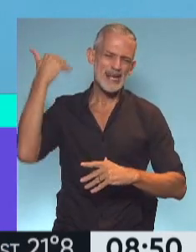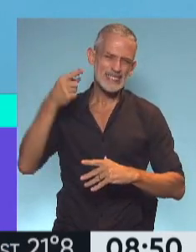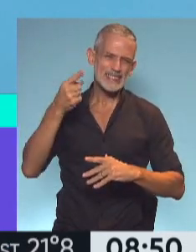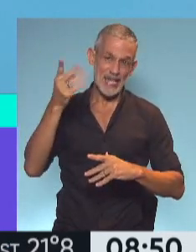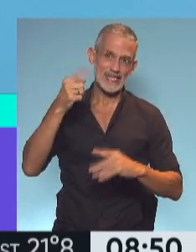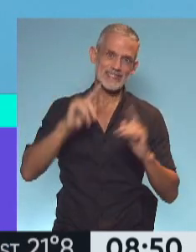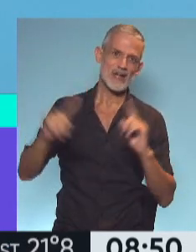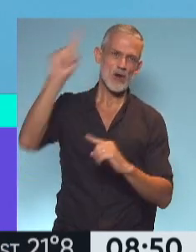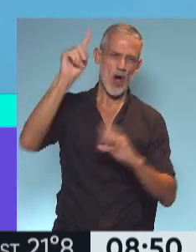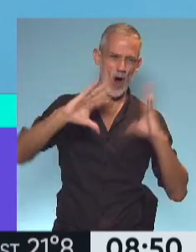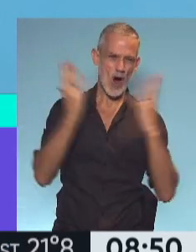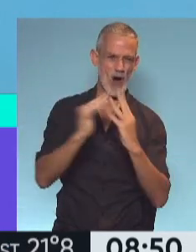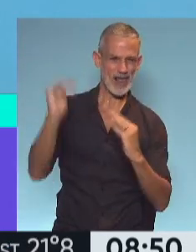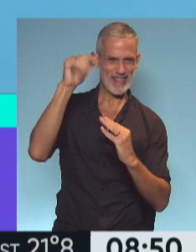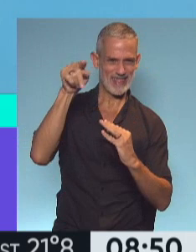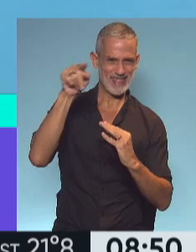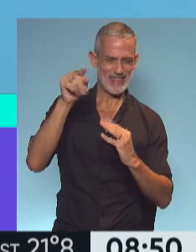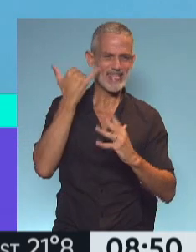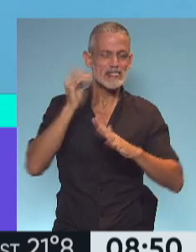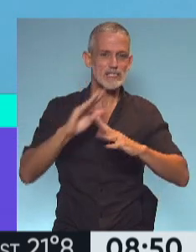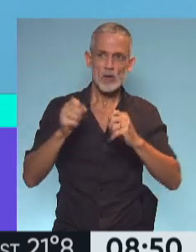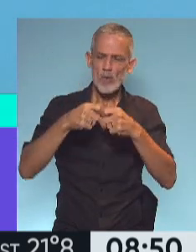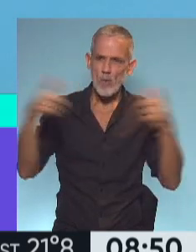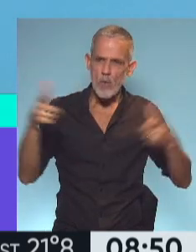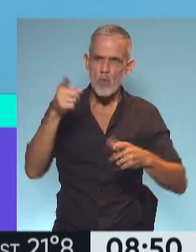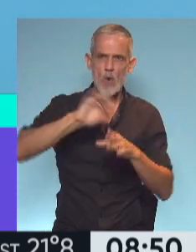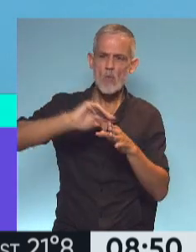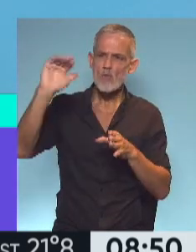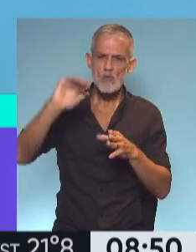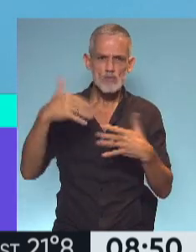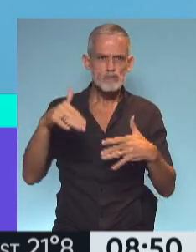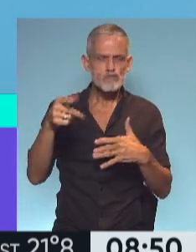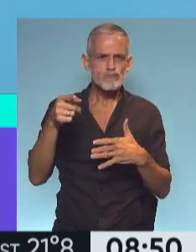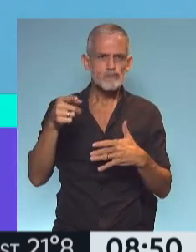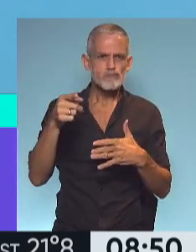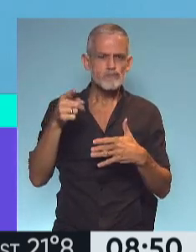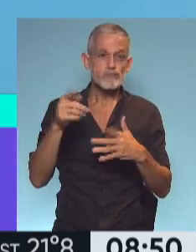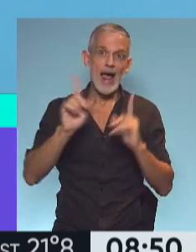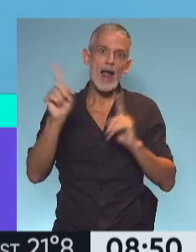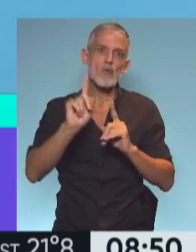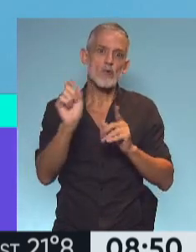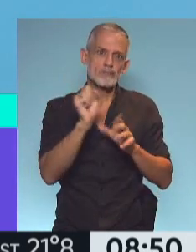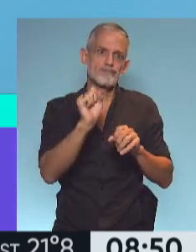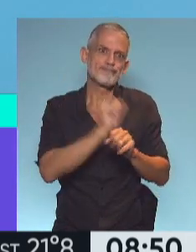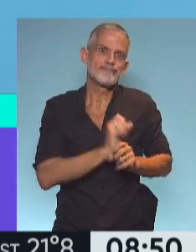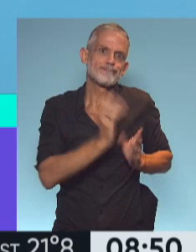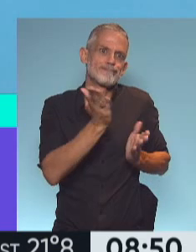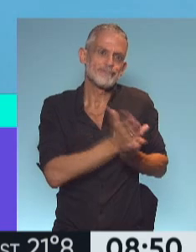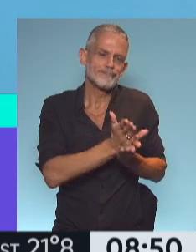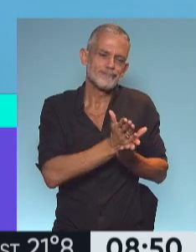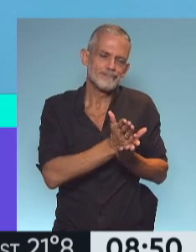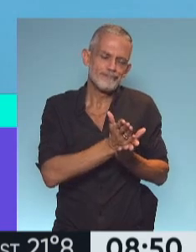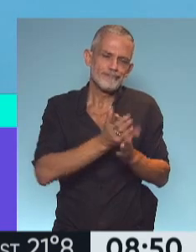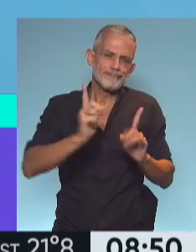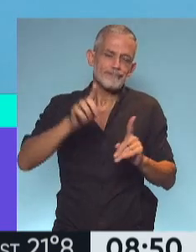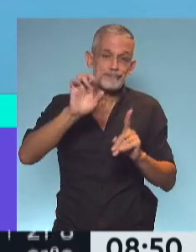en el hemisferio norte. Hemos visto el aumento sostenido del número de casos que ha llevado a confinamientos estrictos. Está pasando